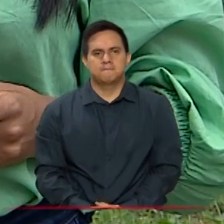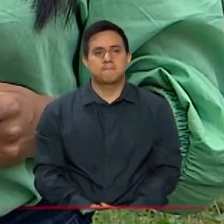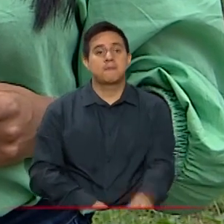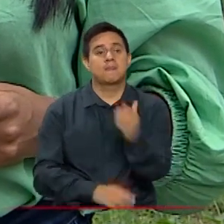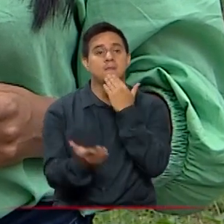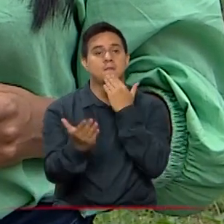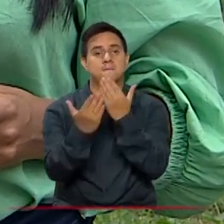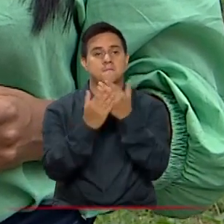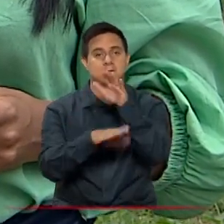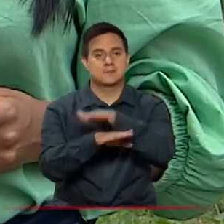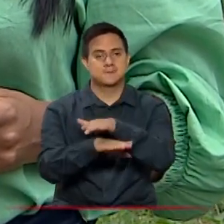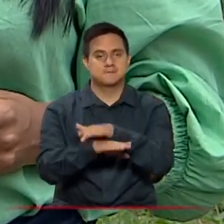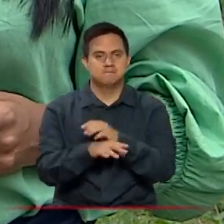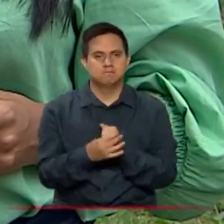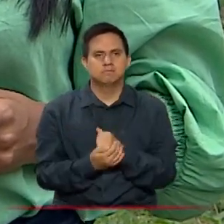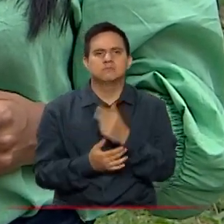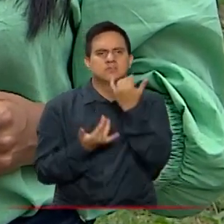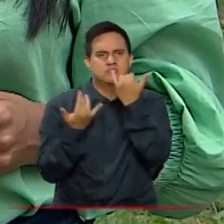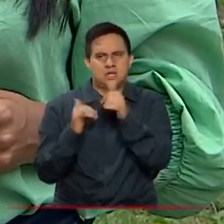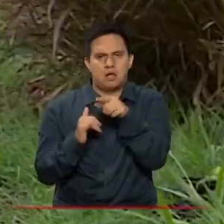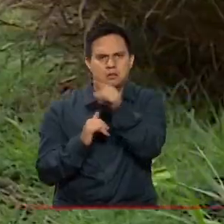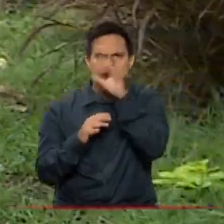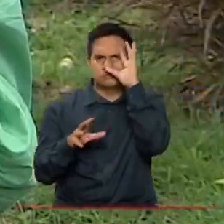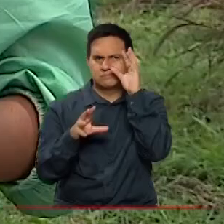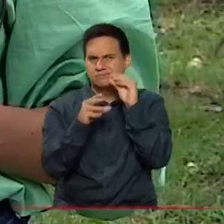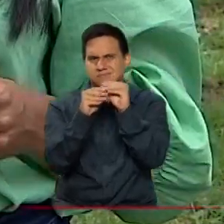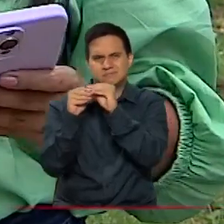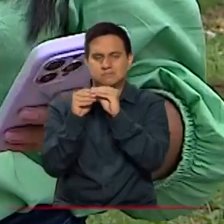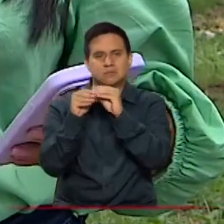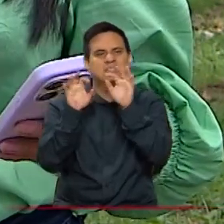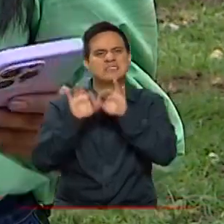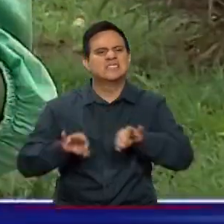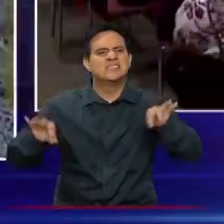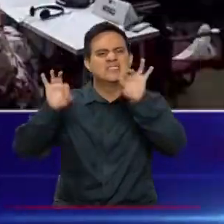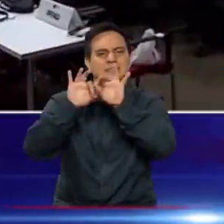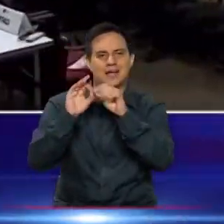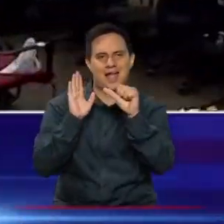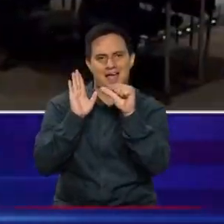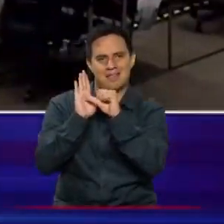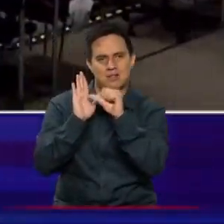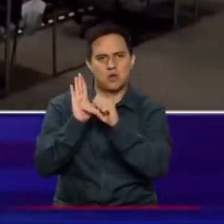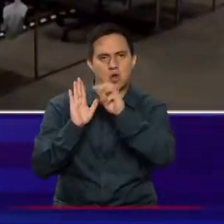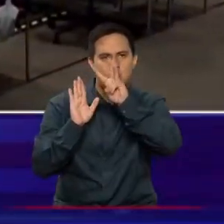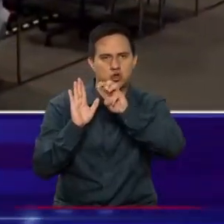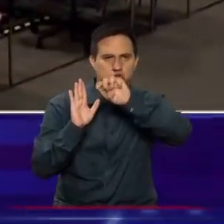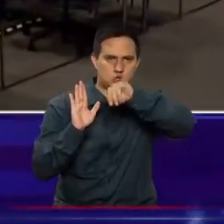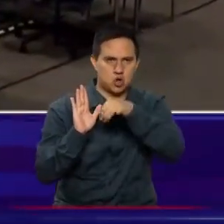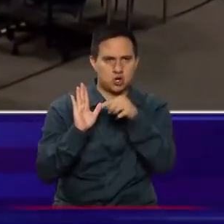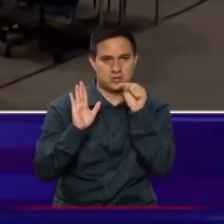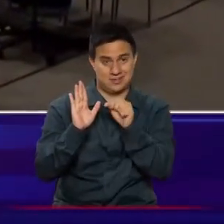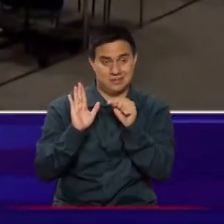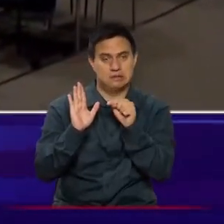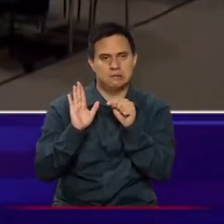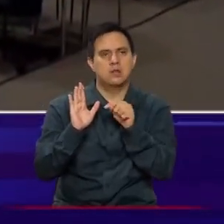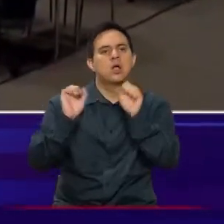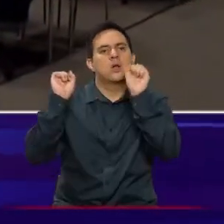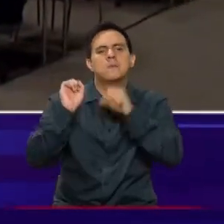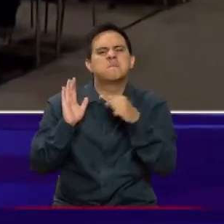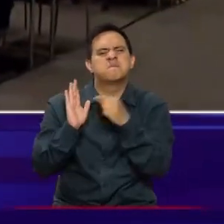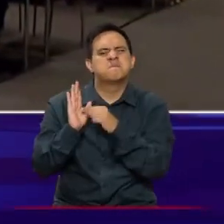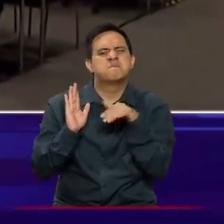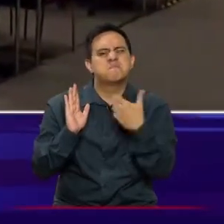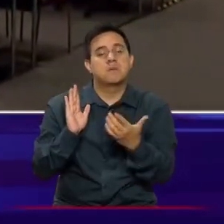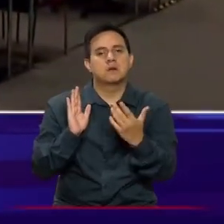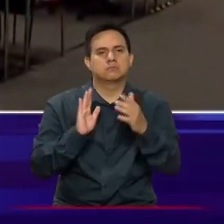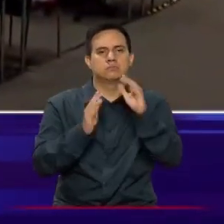Buenas tardes. Uno de los acuerdos más importantes es el del artículo 8J, que con este nuevo órgano permitirá que las comunidades indígenas